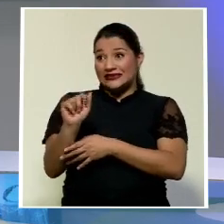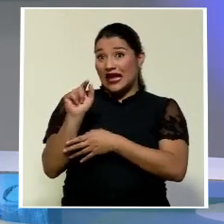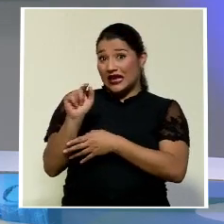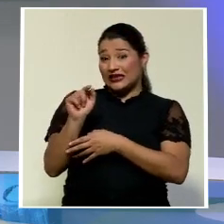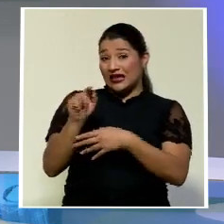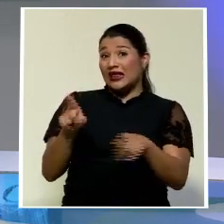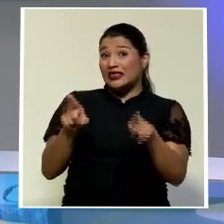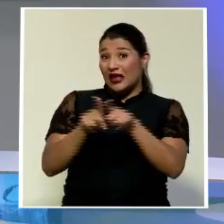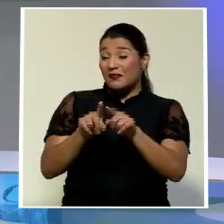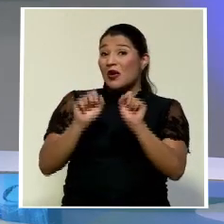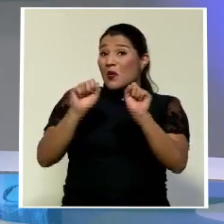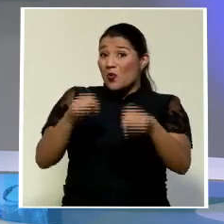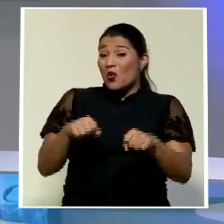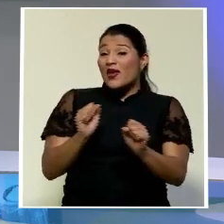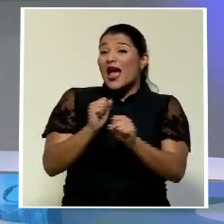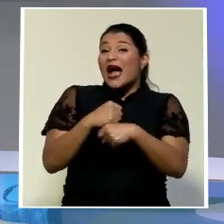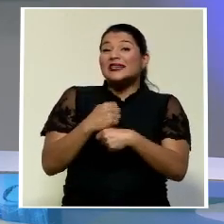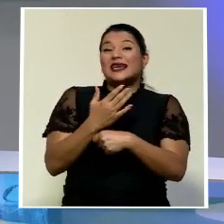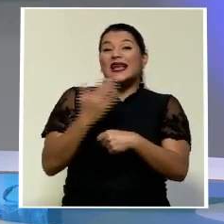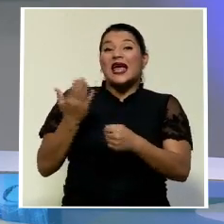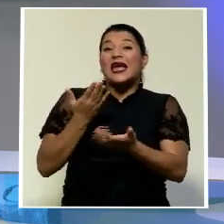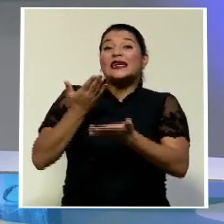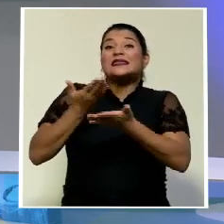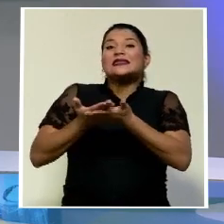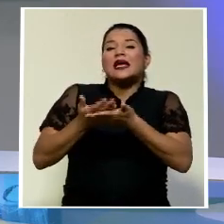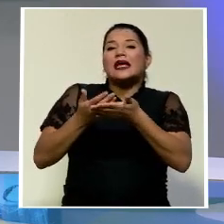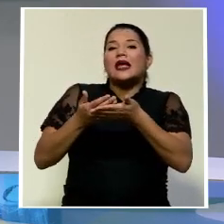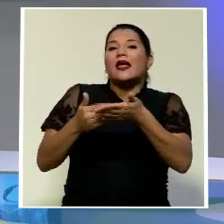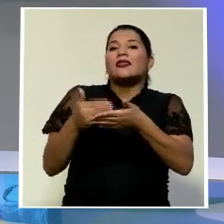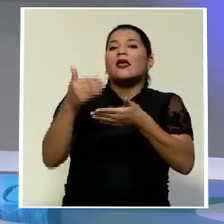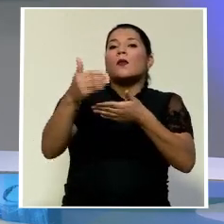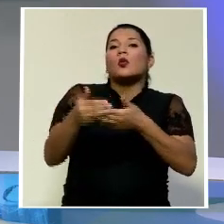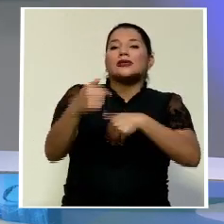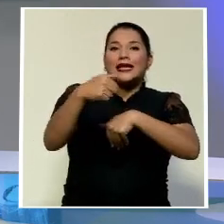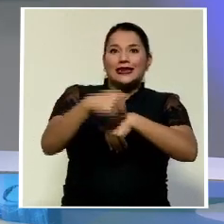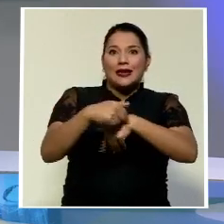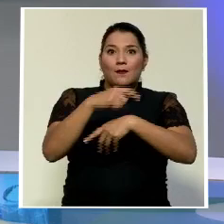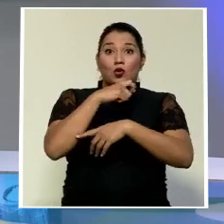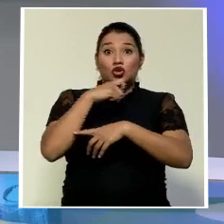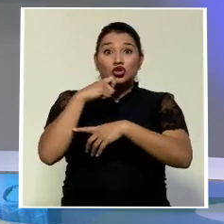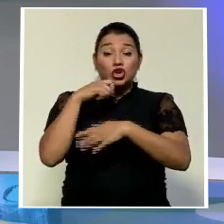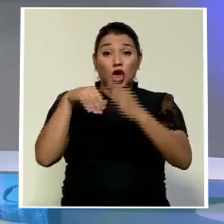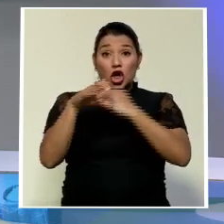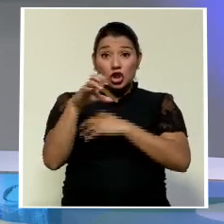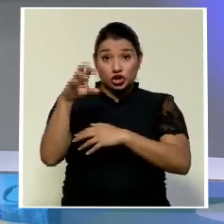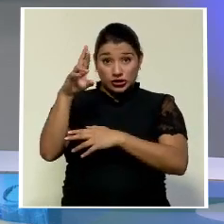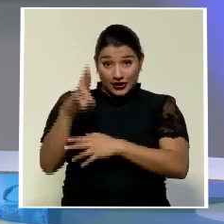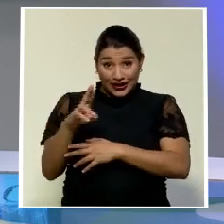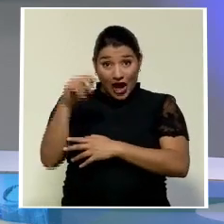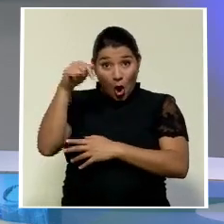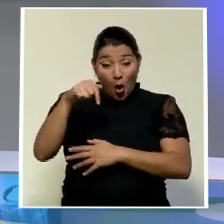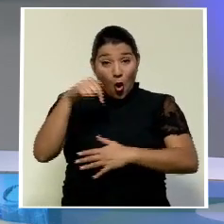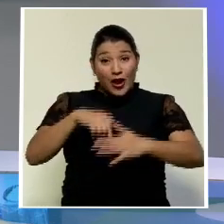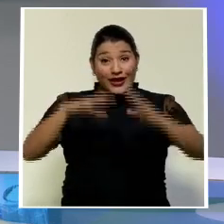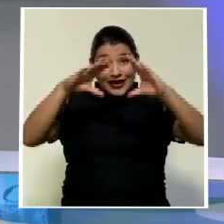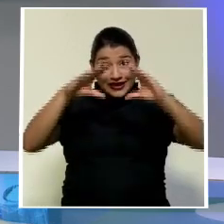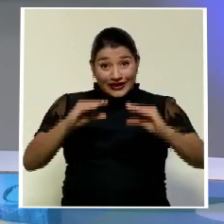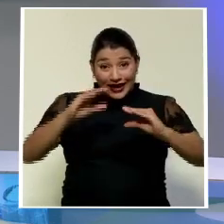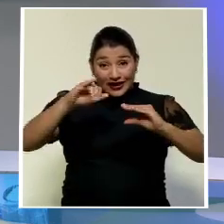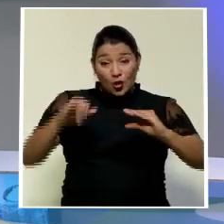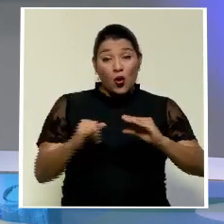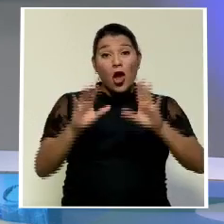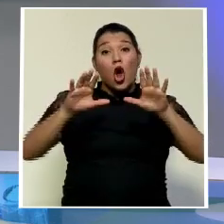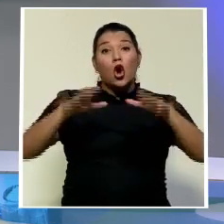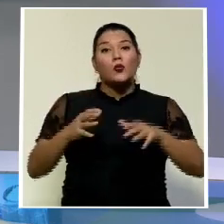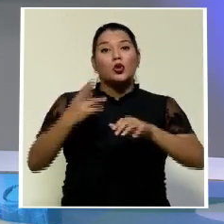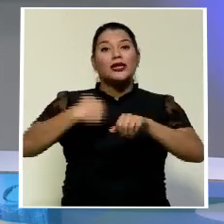además retrasar el ingreso de la época seca en el país. Solo la tarde de este jueves, la Comisión Nacional de